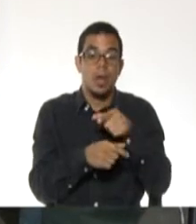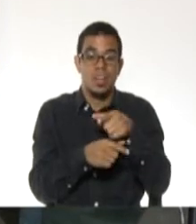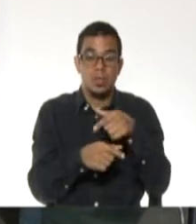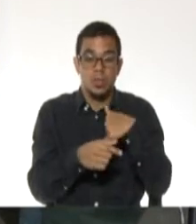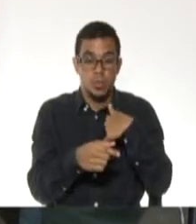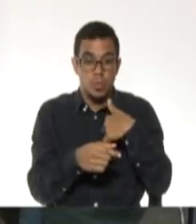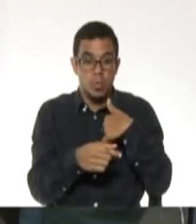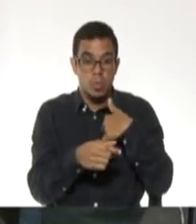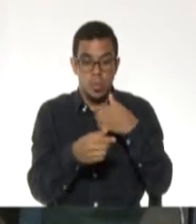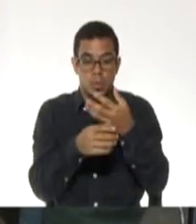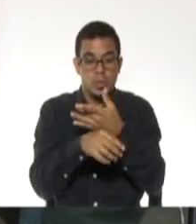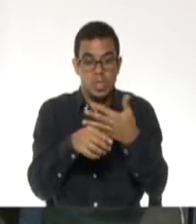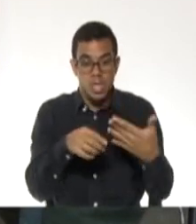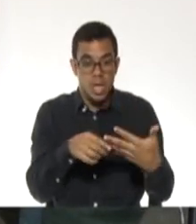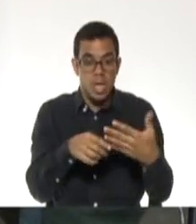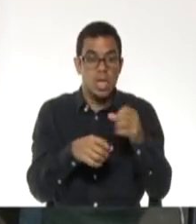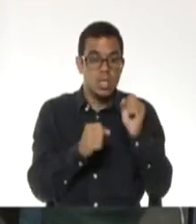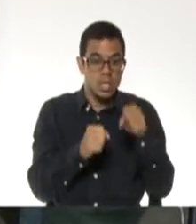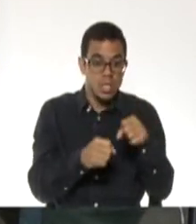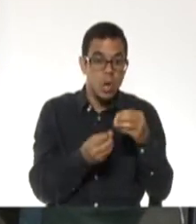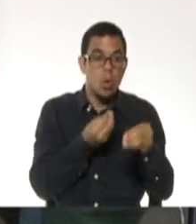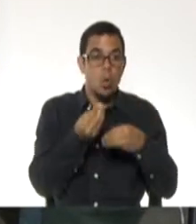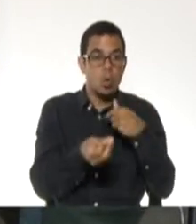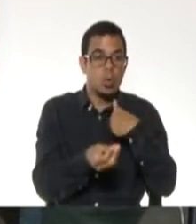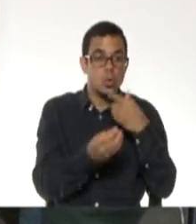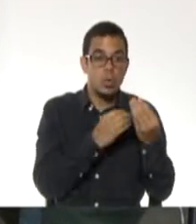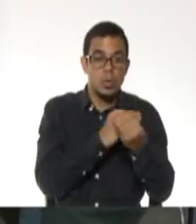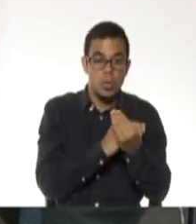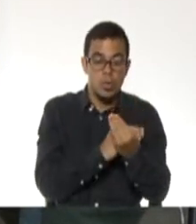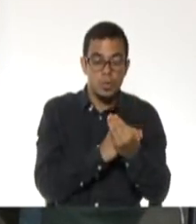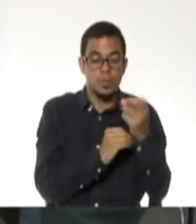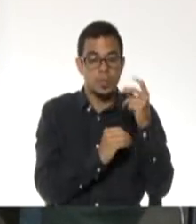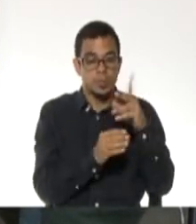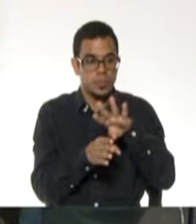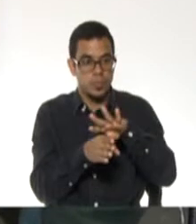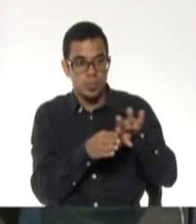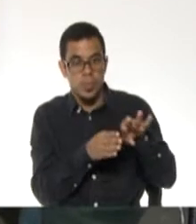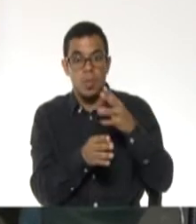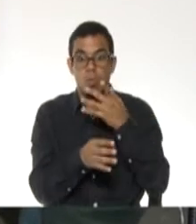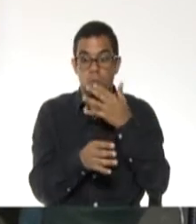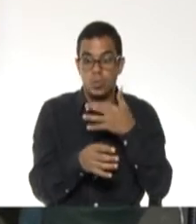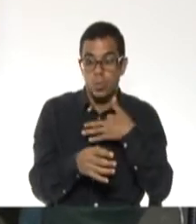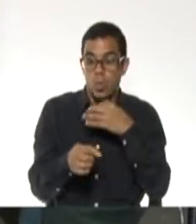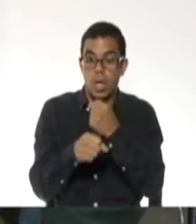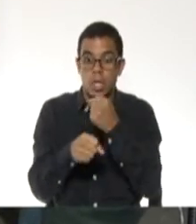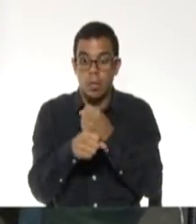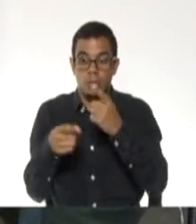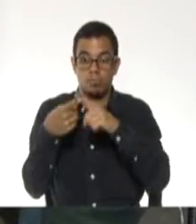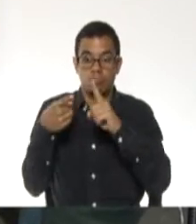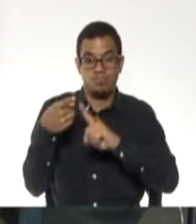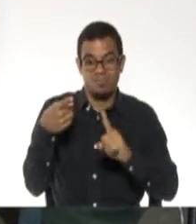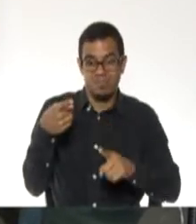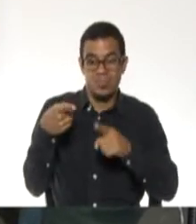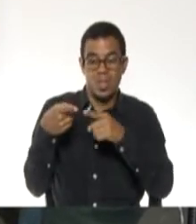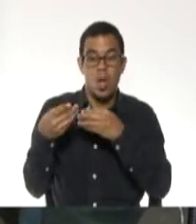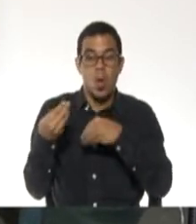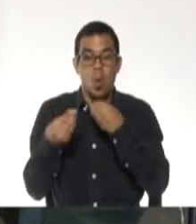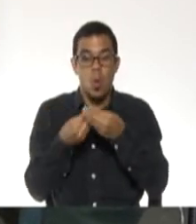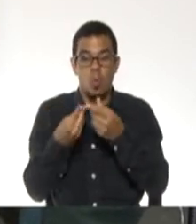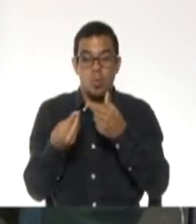manipular la energía eléctrica, debemos tener mucho cuidado para evitar choques eléctricos.